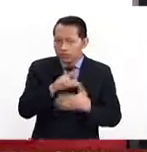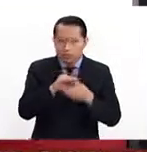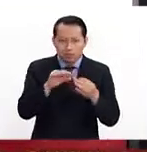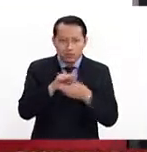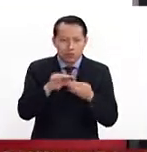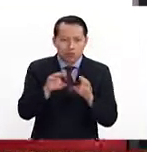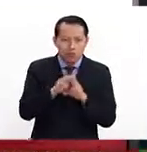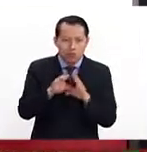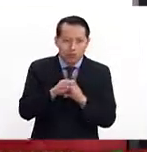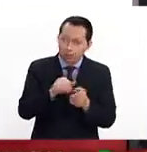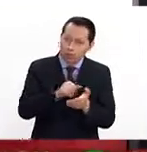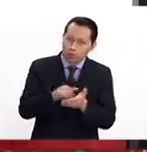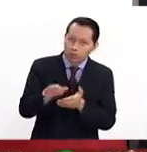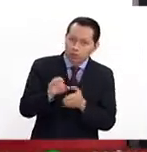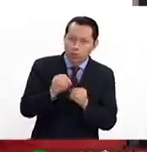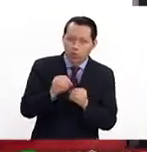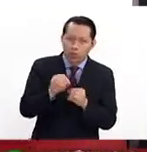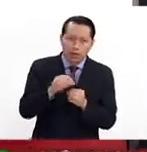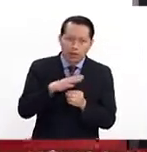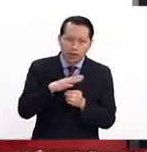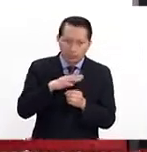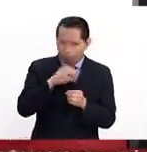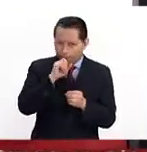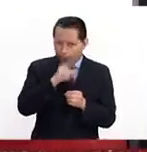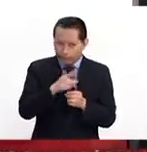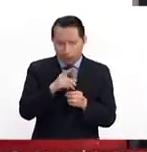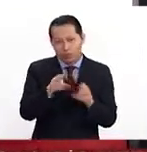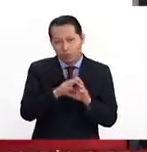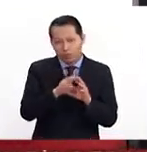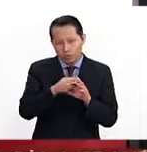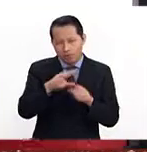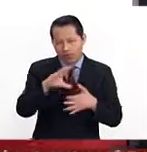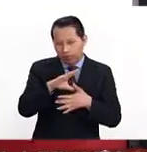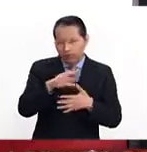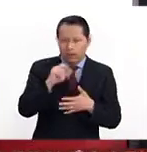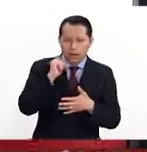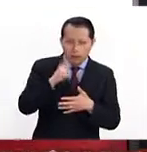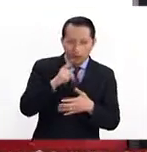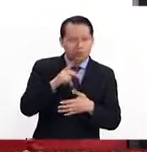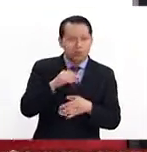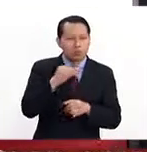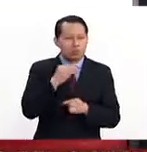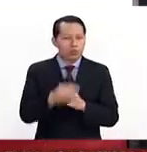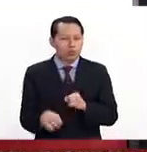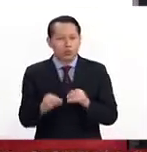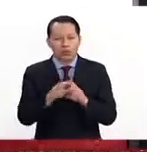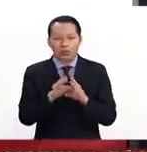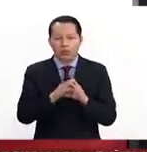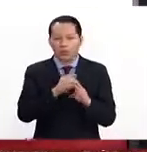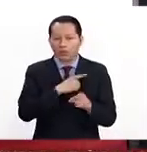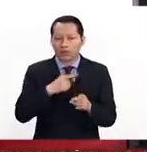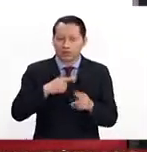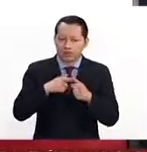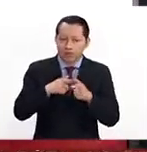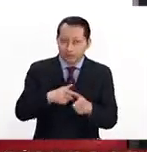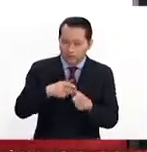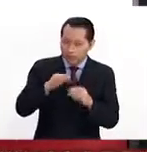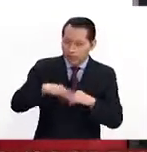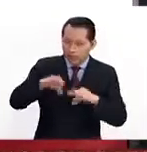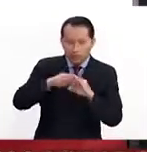la expulsión o invocación de la Carta Interamericana debería ser el último recurso y que se debe seguir apelando